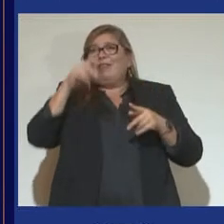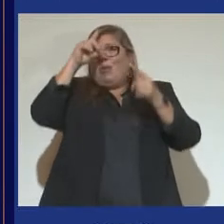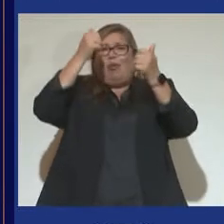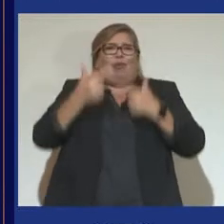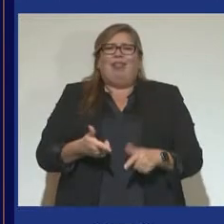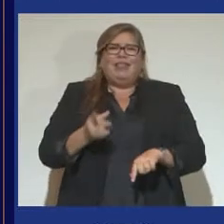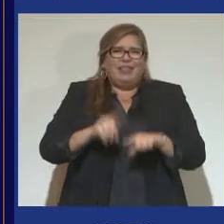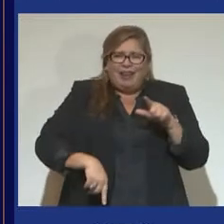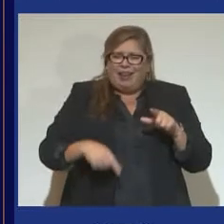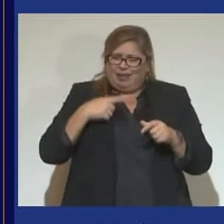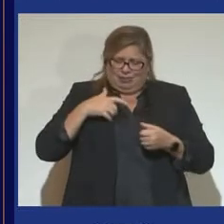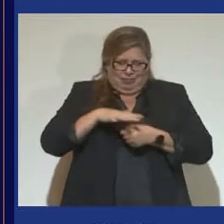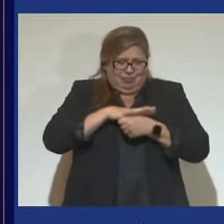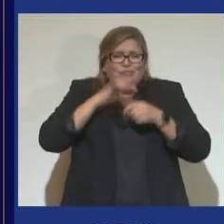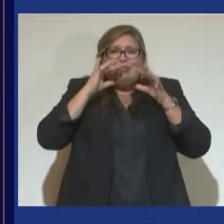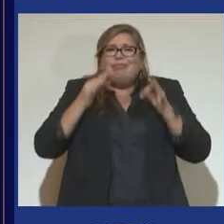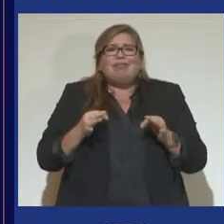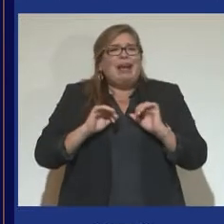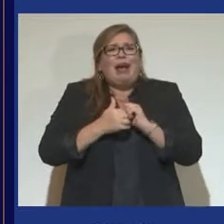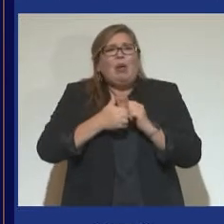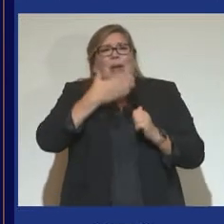suplementar esos apoyos